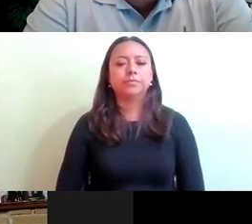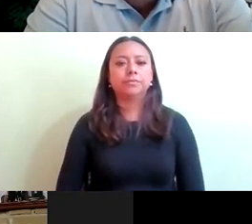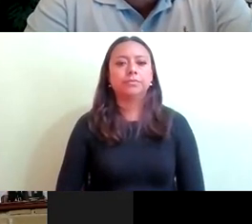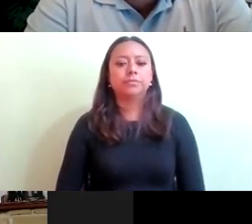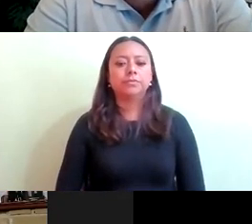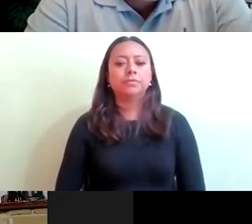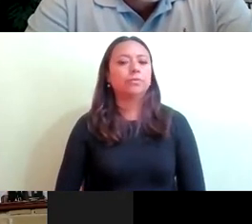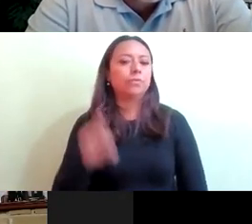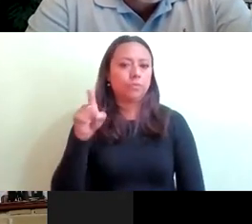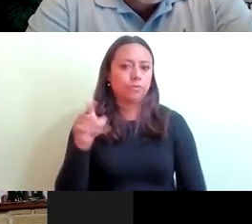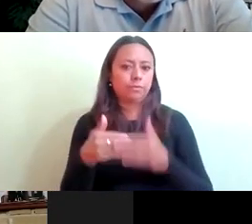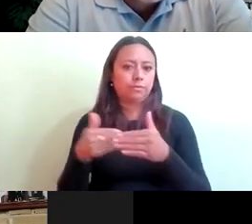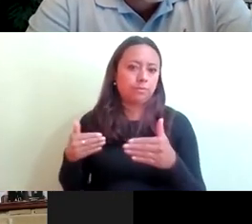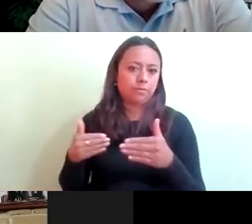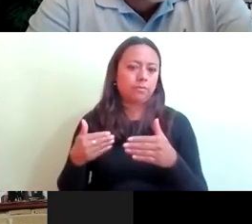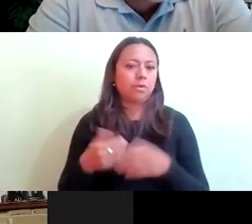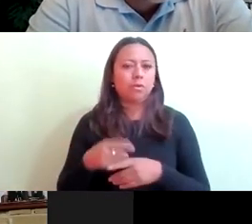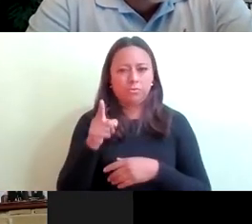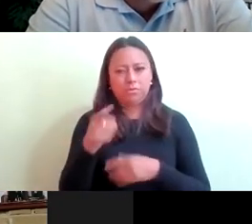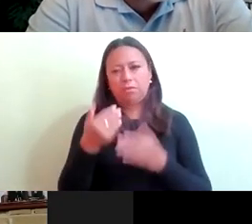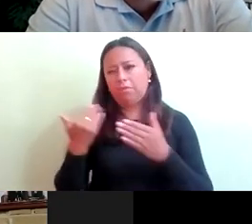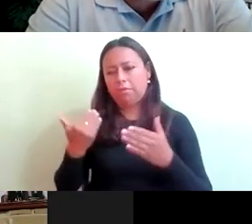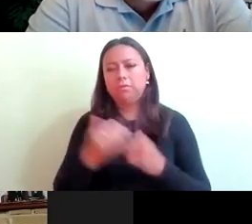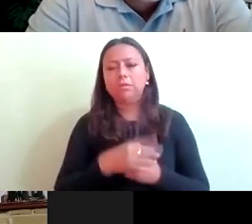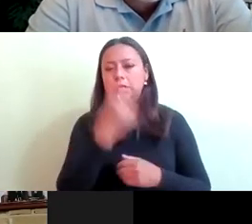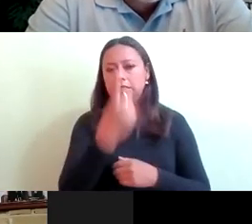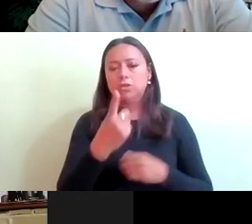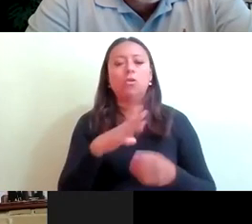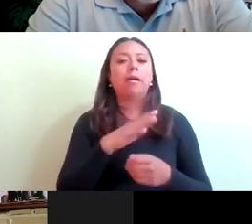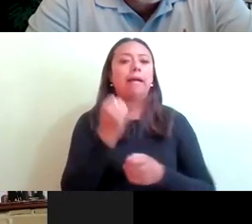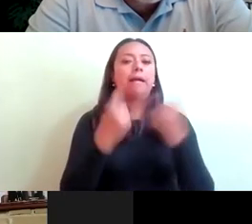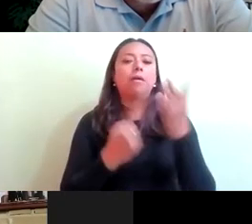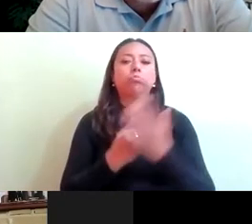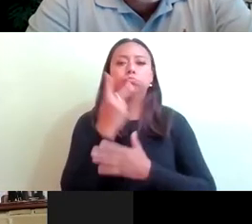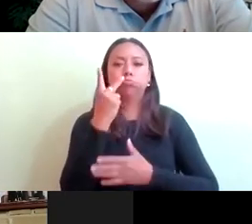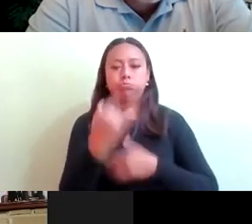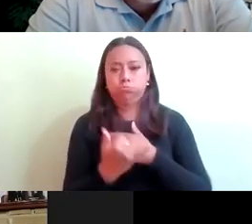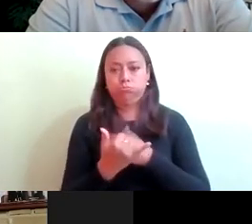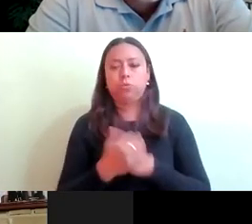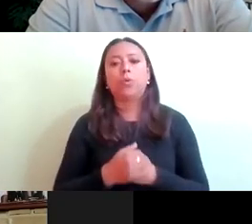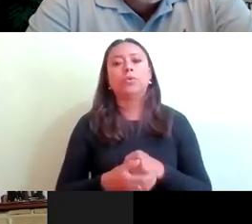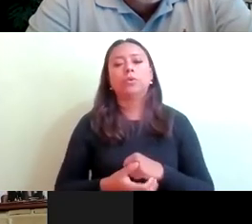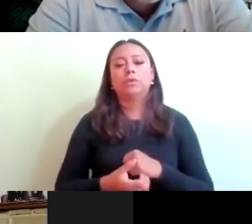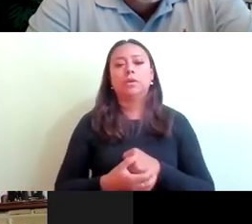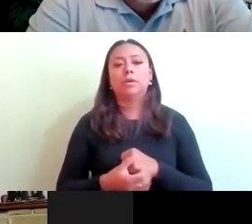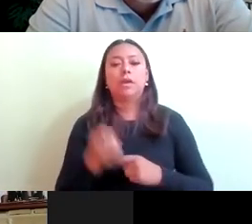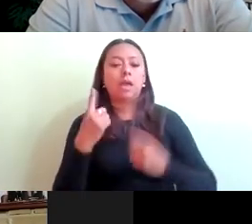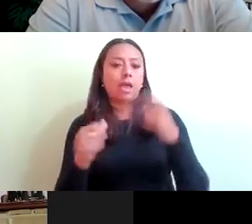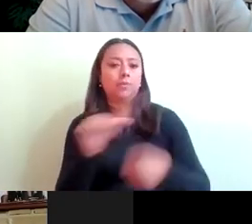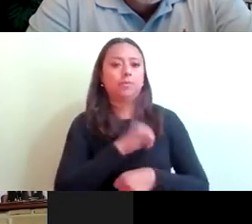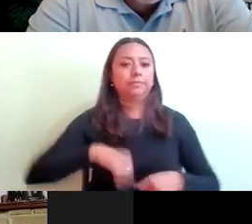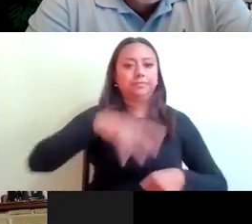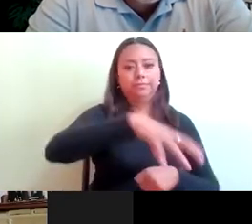ha afirmado usted, le acabo de escuchar, que hay proyectos que algunas demarcaciones territoriales ya